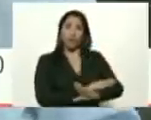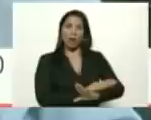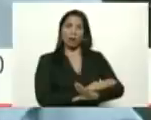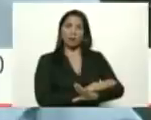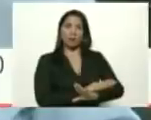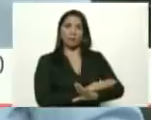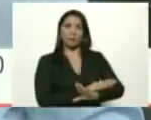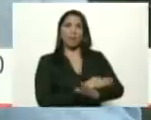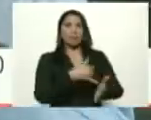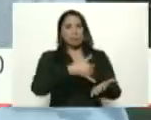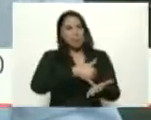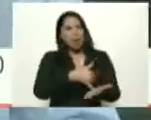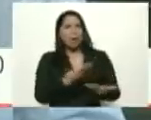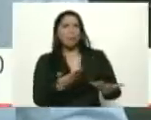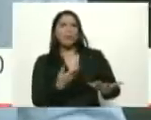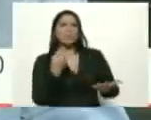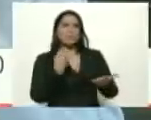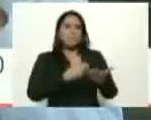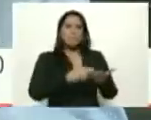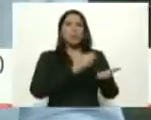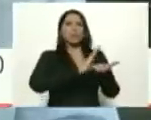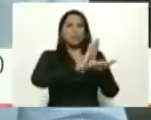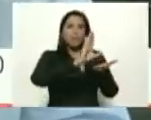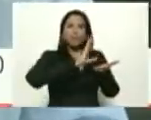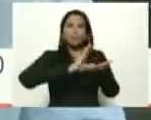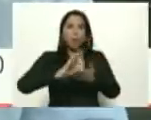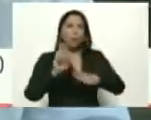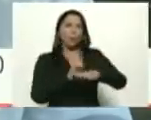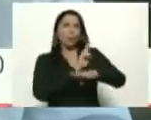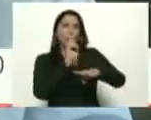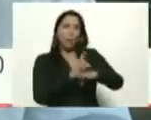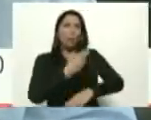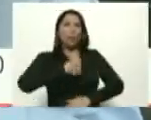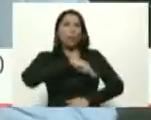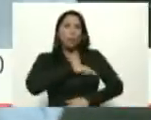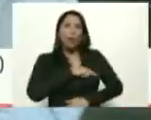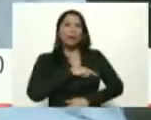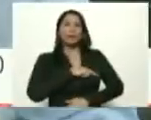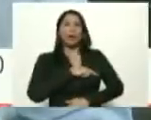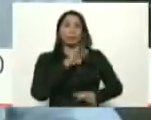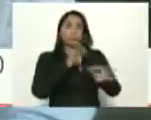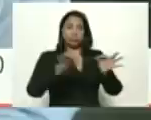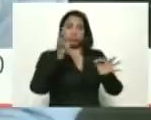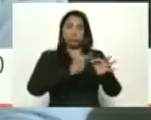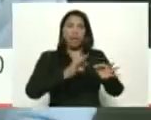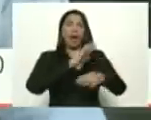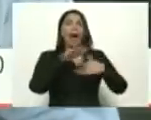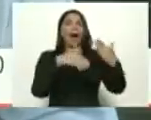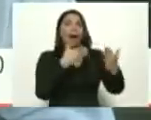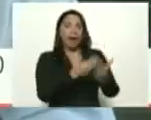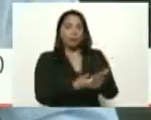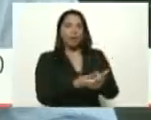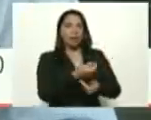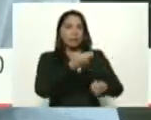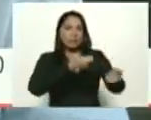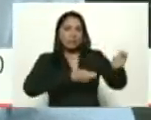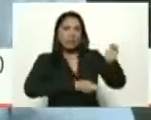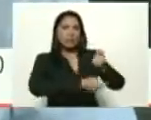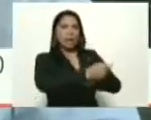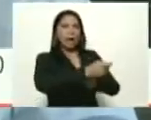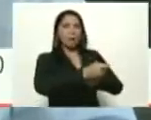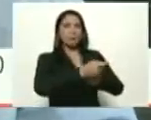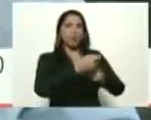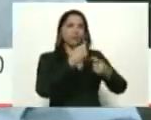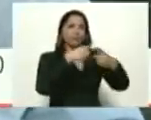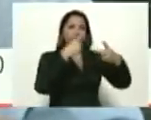en el financiamiento, que van desde el uso desde nuestra criptomoneda hasta intercambios con materia prima